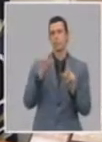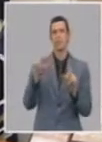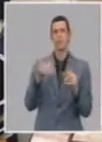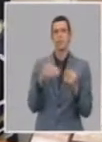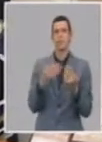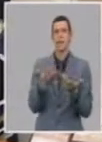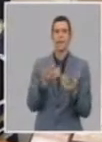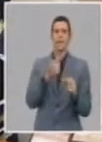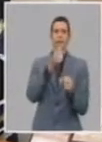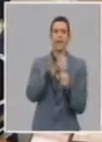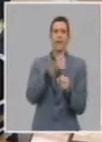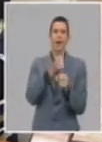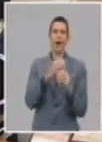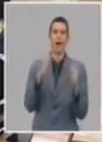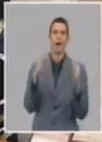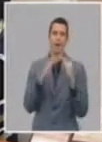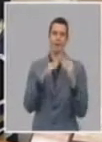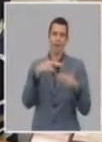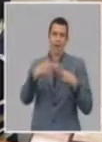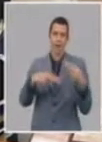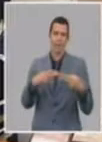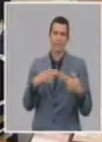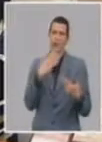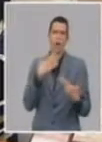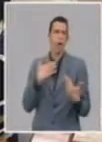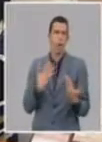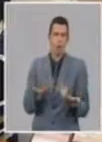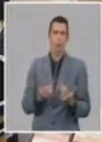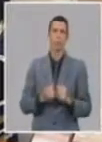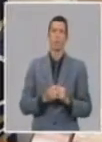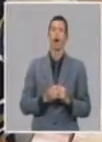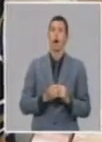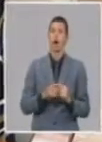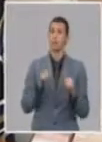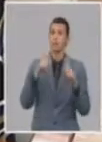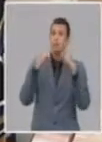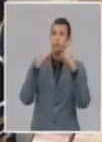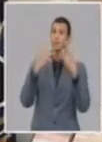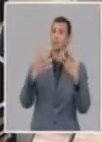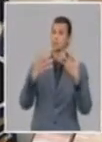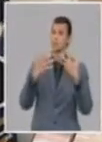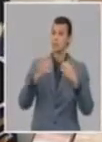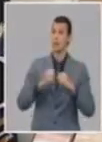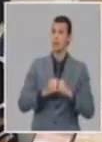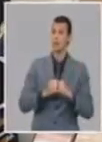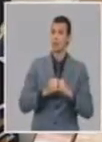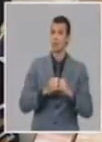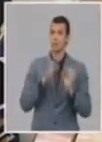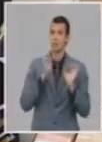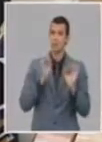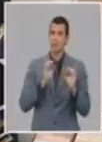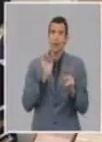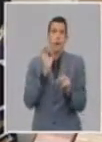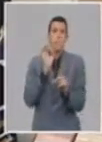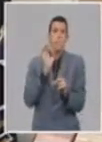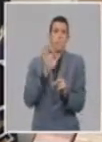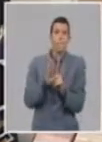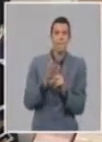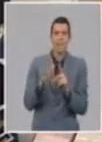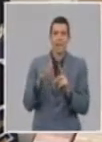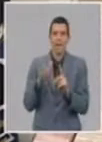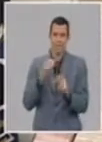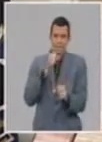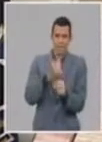el teletrabajo, que esta medida ha despegado en estos días. La primera vez que nosotros hablamos en la